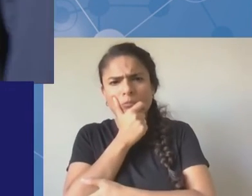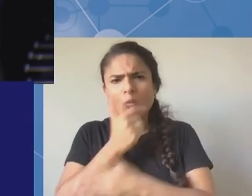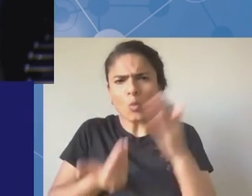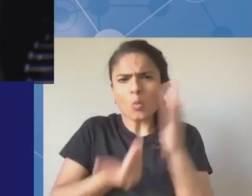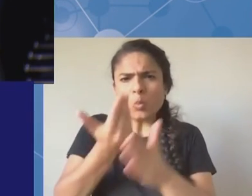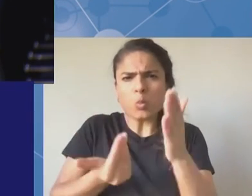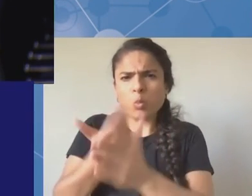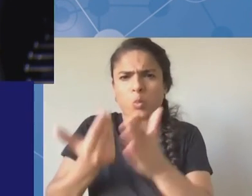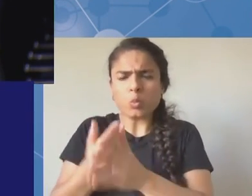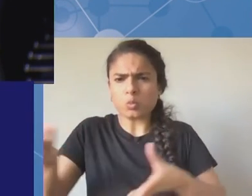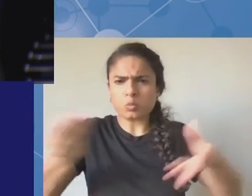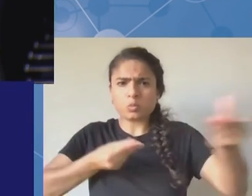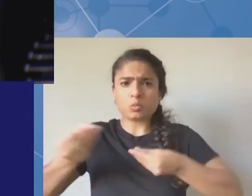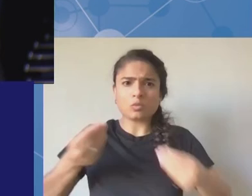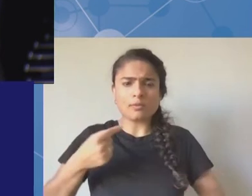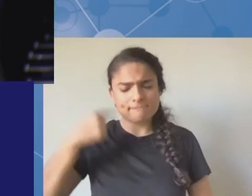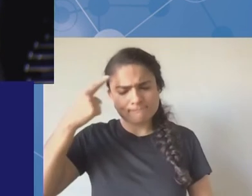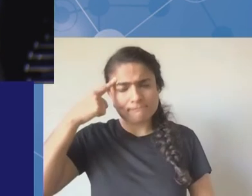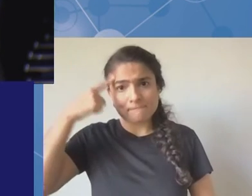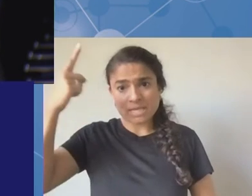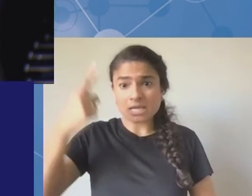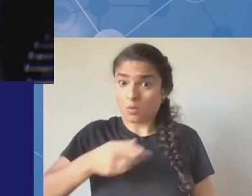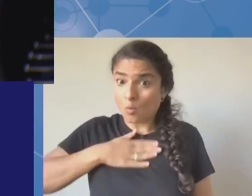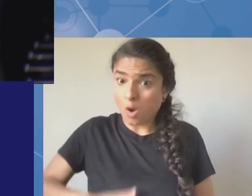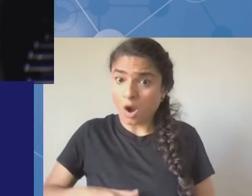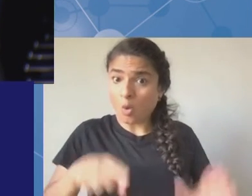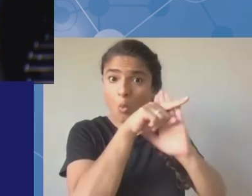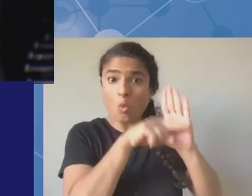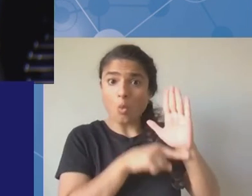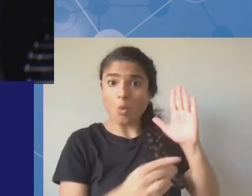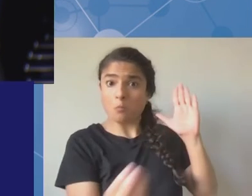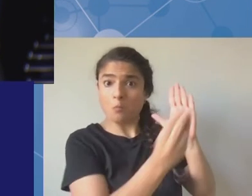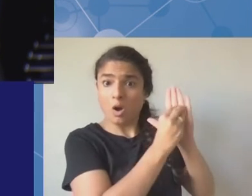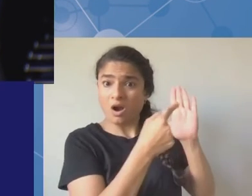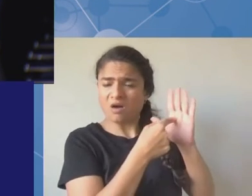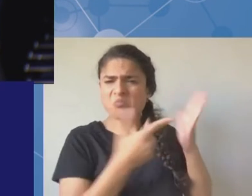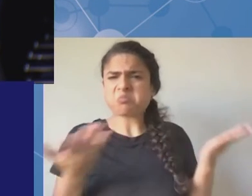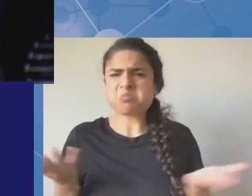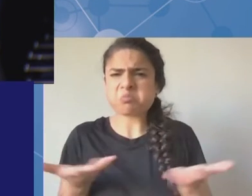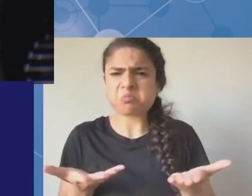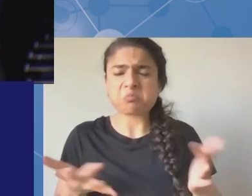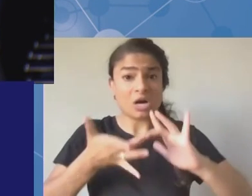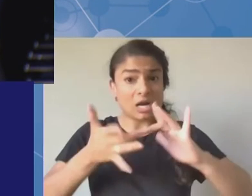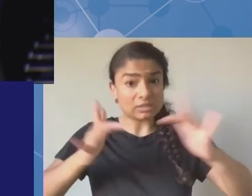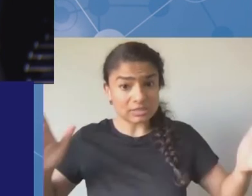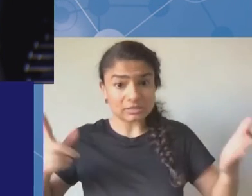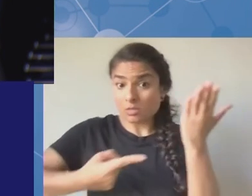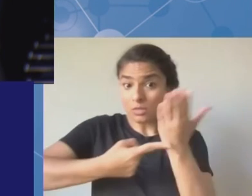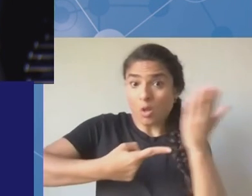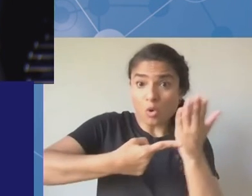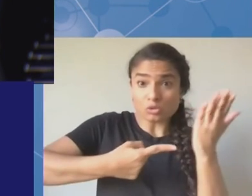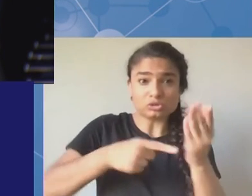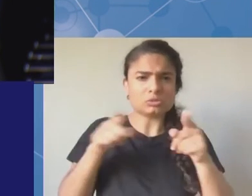propuesta es que si queremos regular mejor lo que sucede en Internet, tenemos que tener